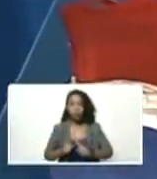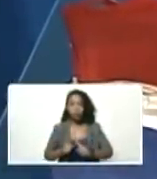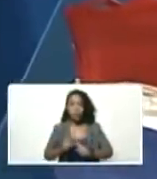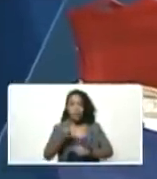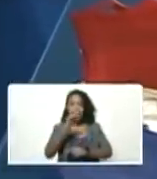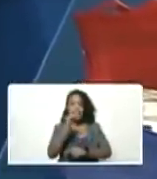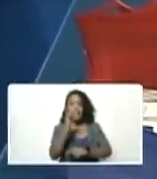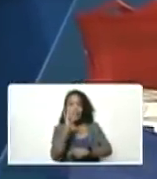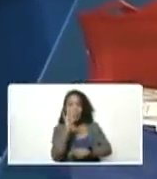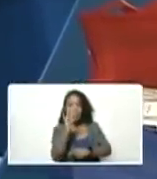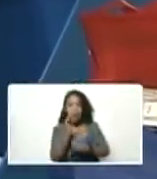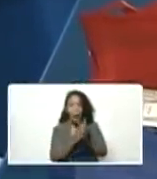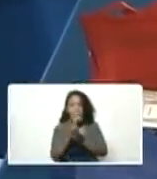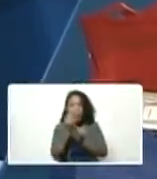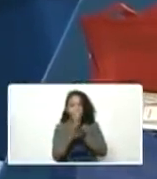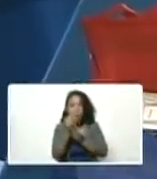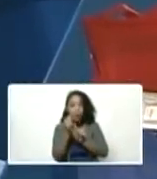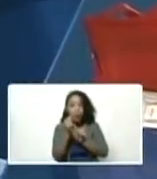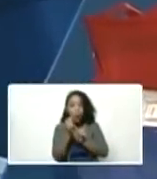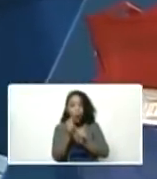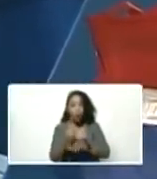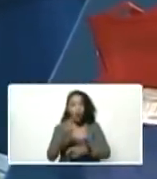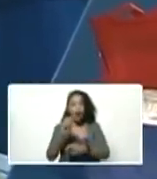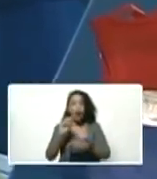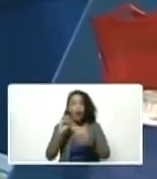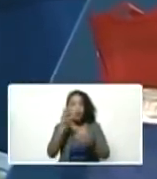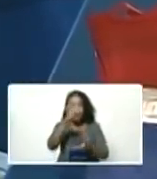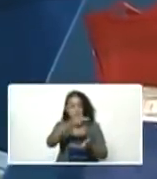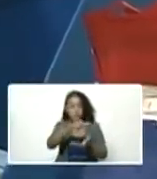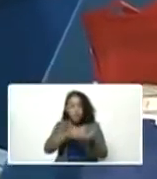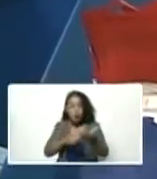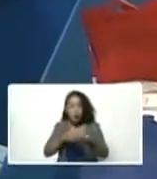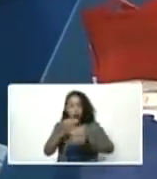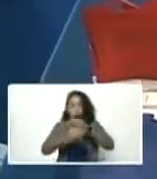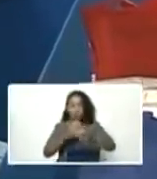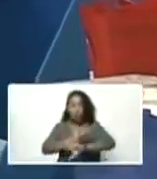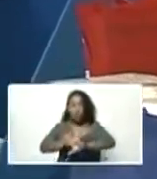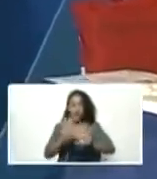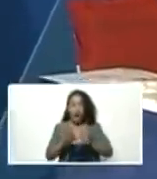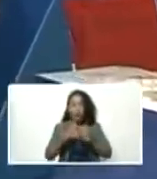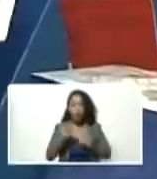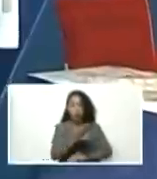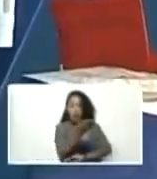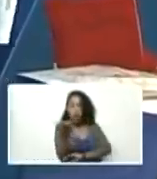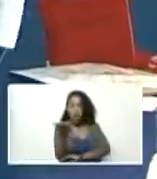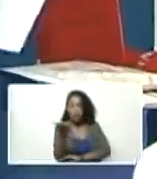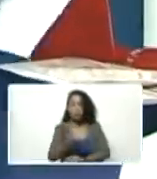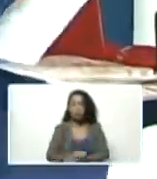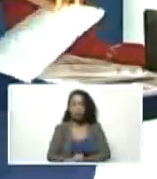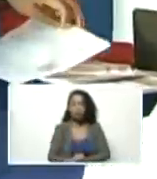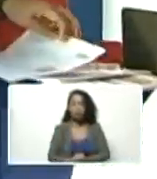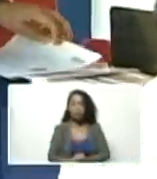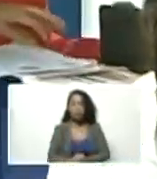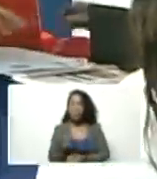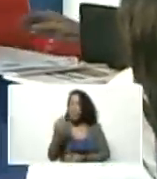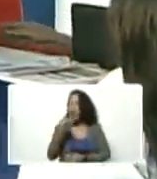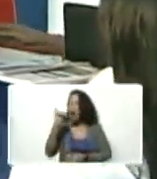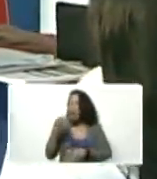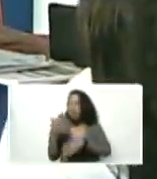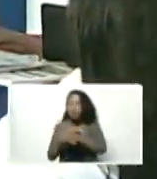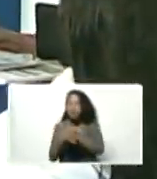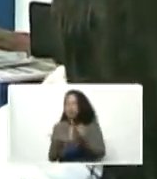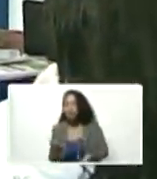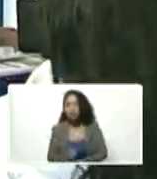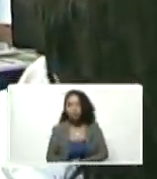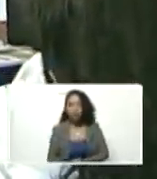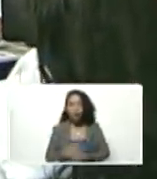del emprendimiento con el QR, creado ya para todos ustedes. María, ¿qué más me tienes por ahí? Aquí